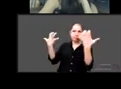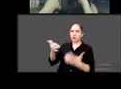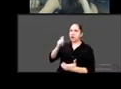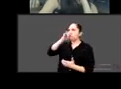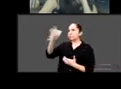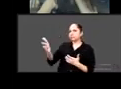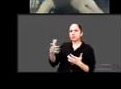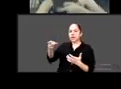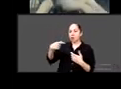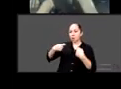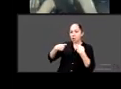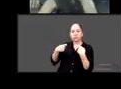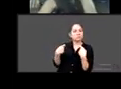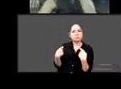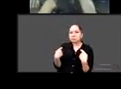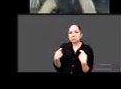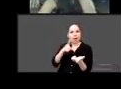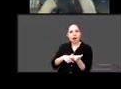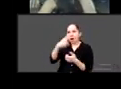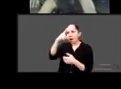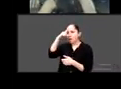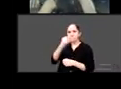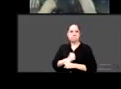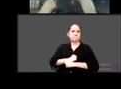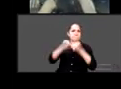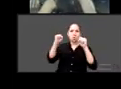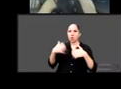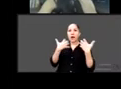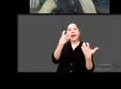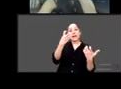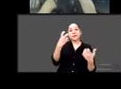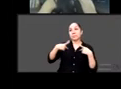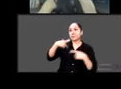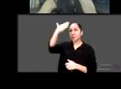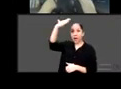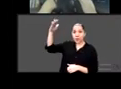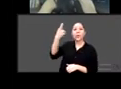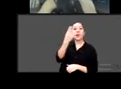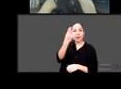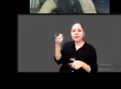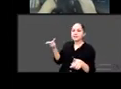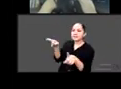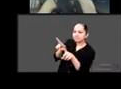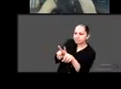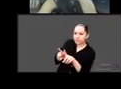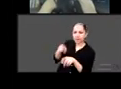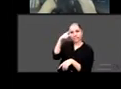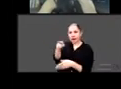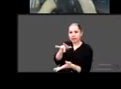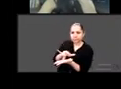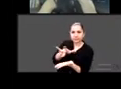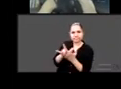para que pueda regularse. Avancemos, por favor. Y un dato muy